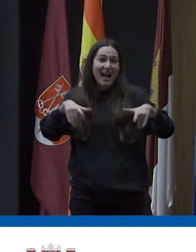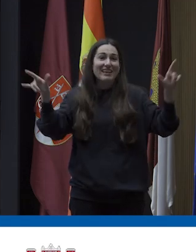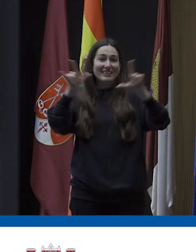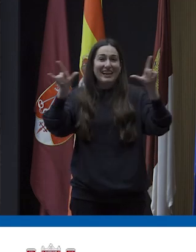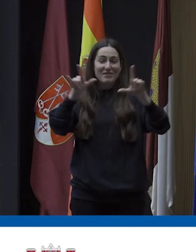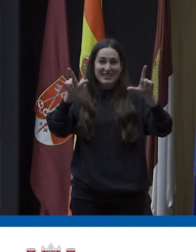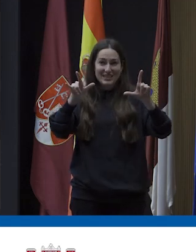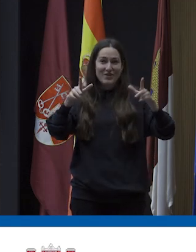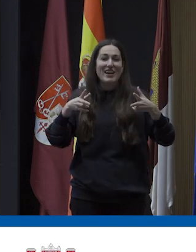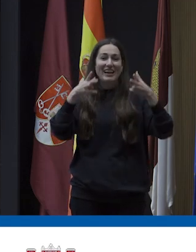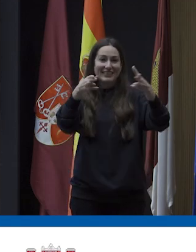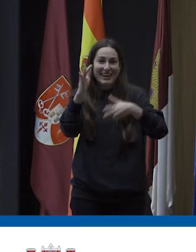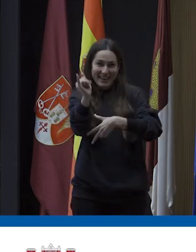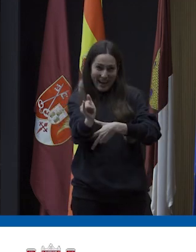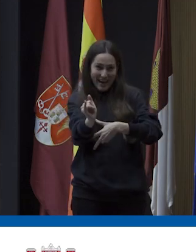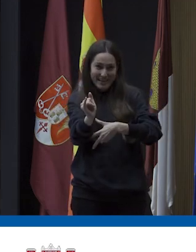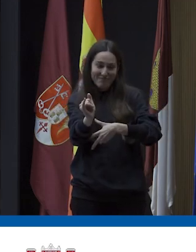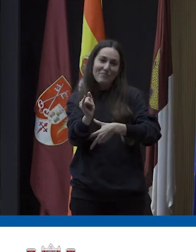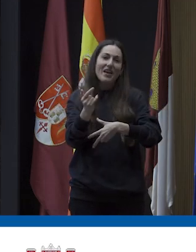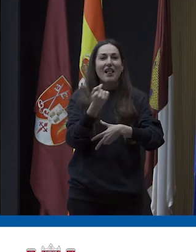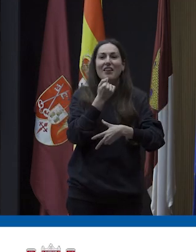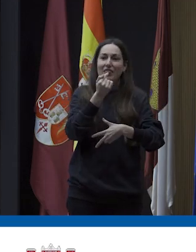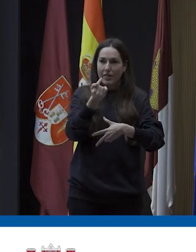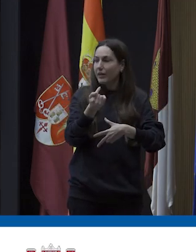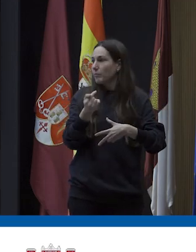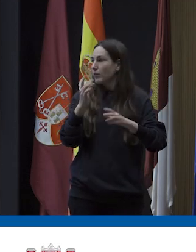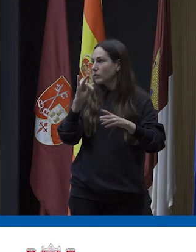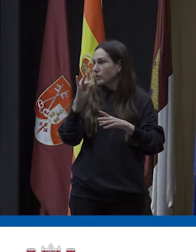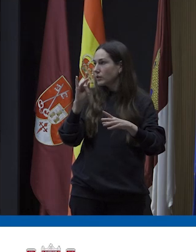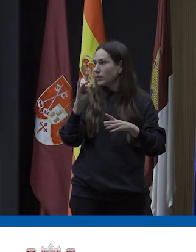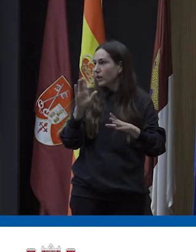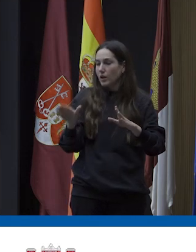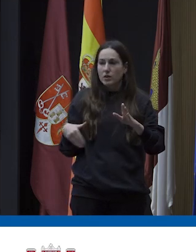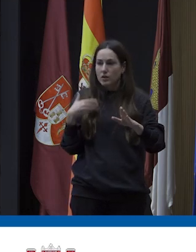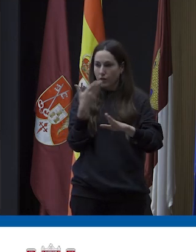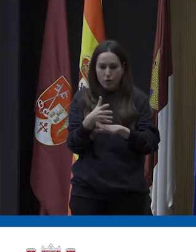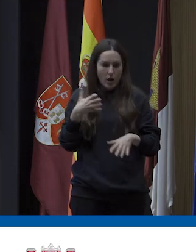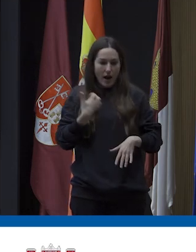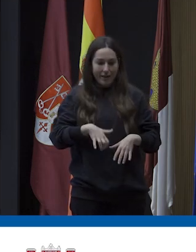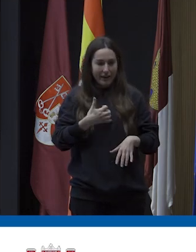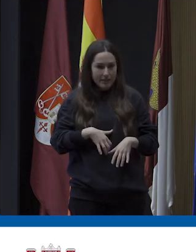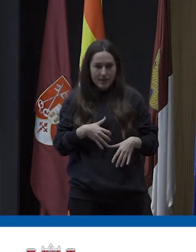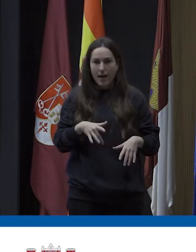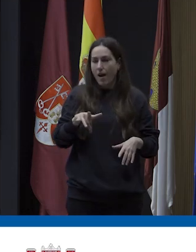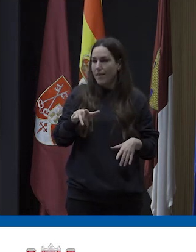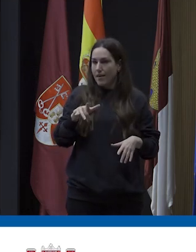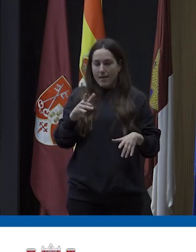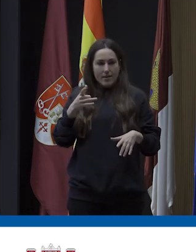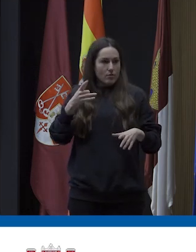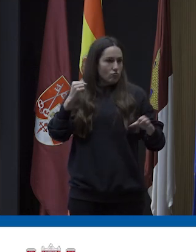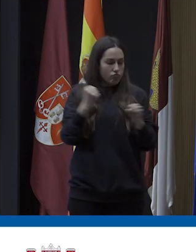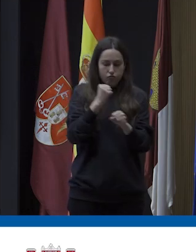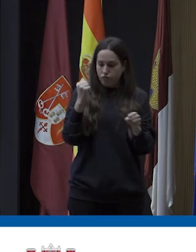Pero aspecto, sí, efectivamente fue así. Hombre se volvió a Argentina, puso un instituto que hizo una gran labor para pacientes, para formar profesionales de